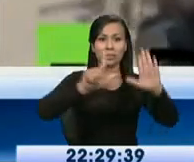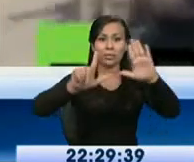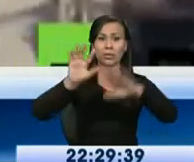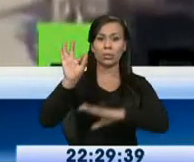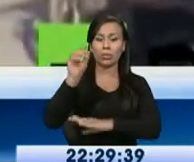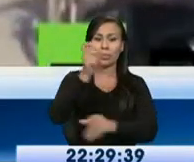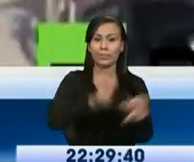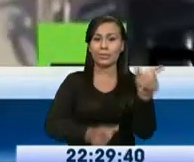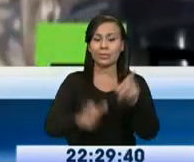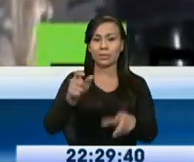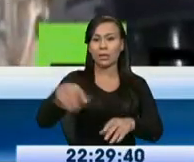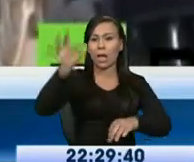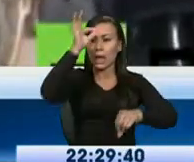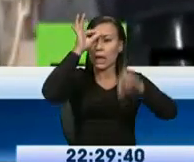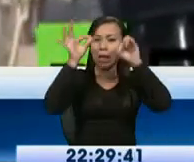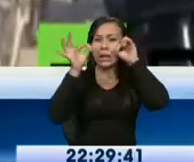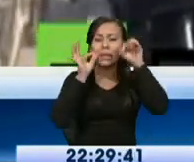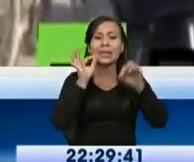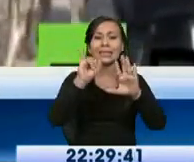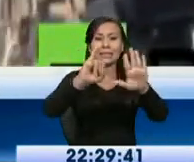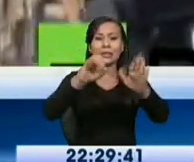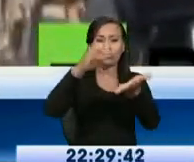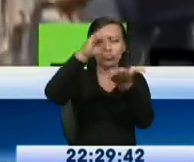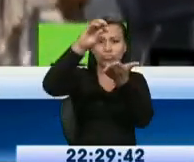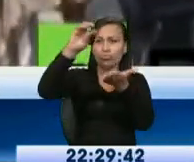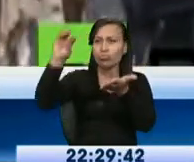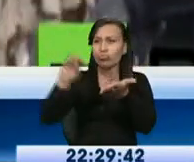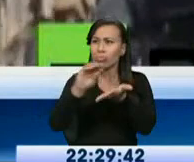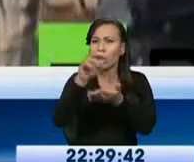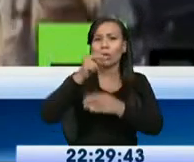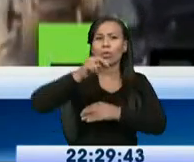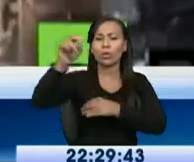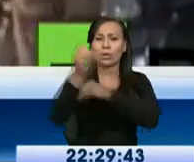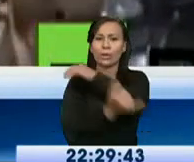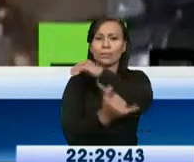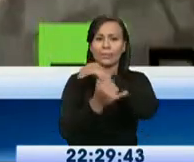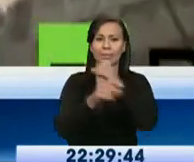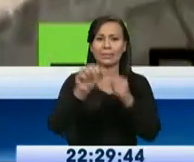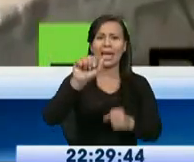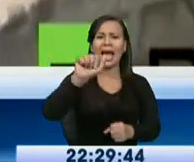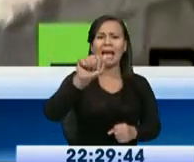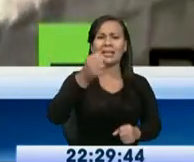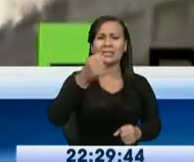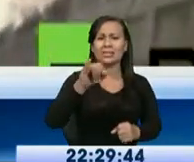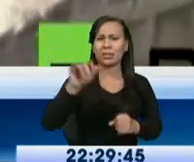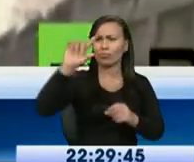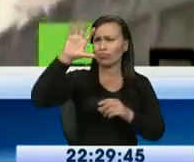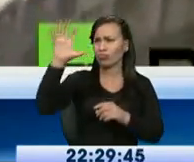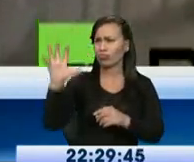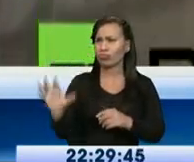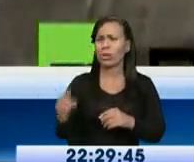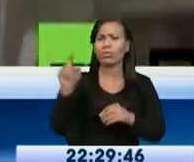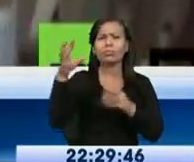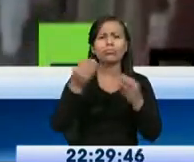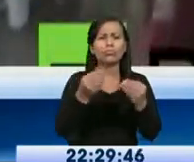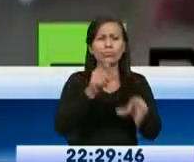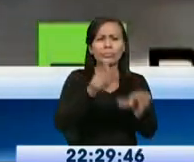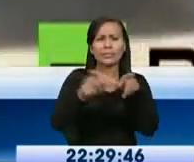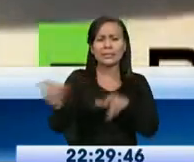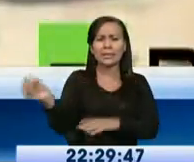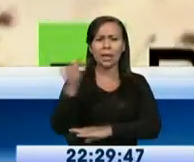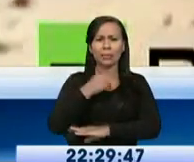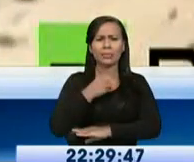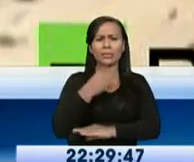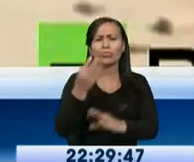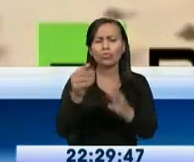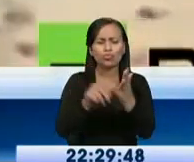personas resultaron heridas en 6 provincias al noroeste del país, incluidas 21 en Kabul. El ejecutivo afgano ha alertado a todos